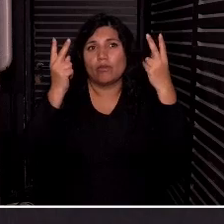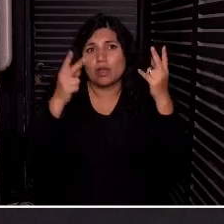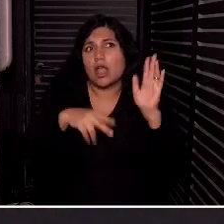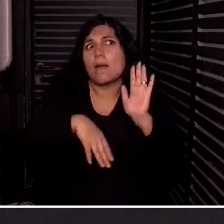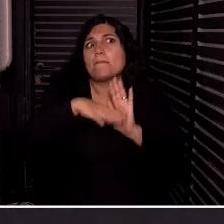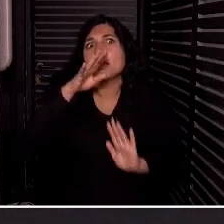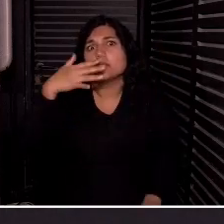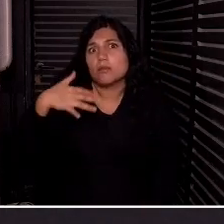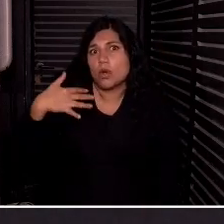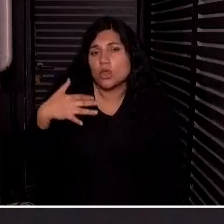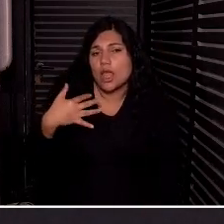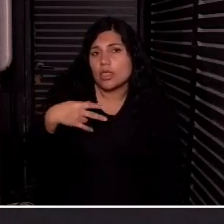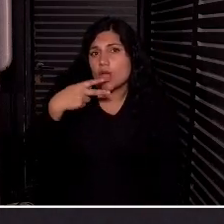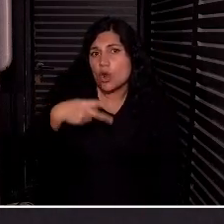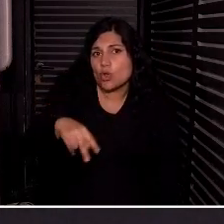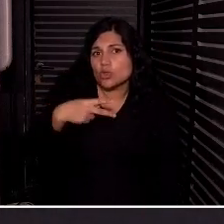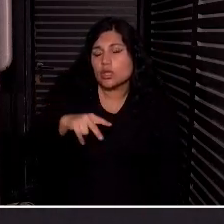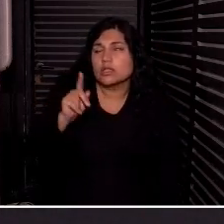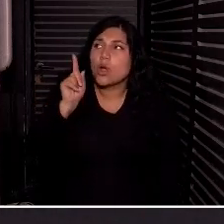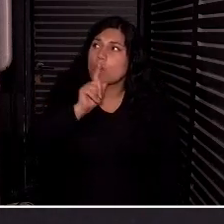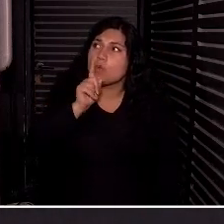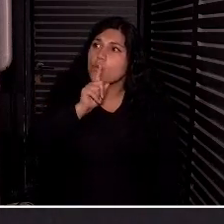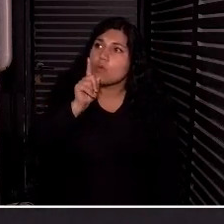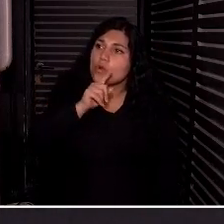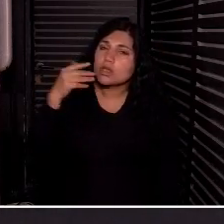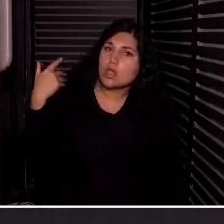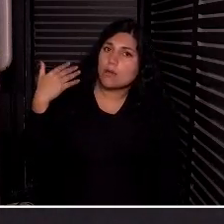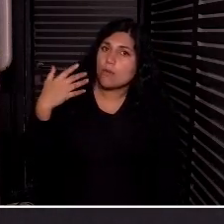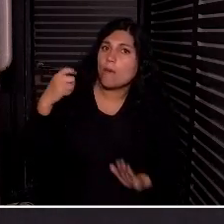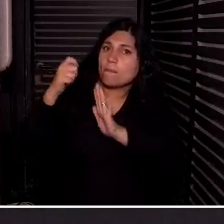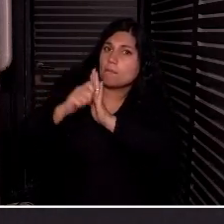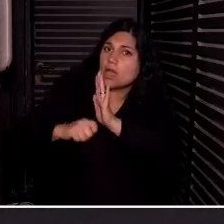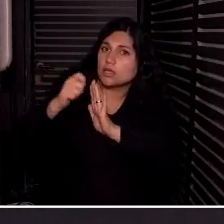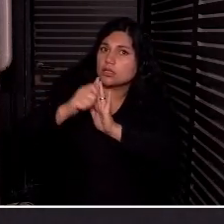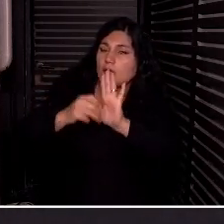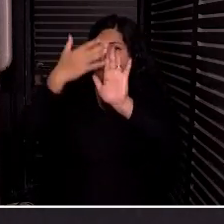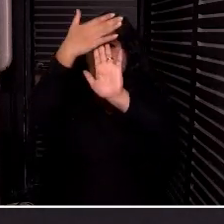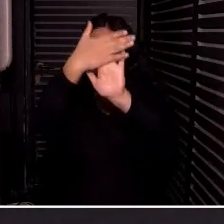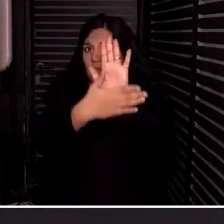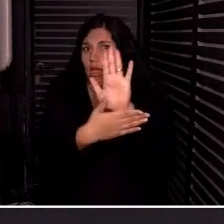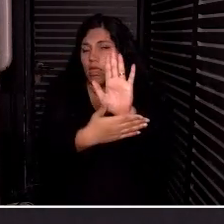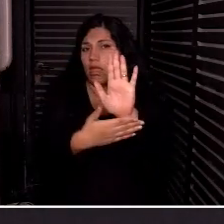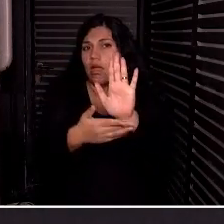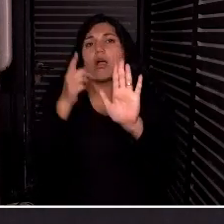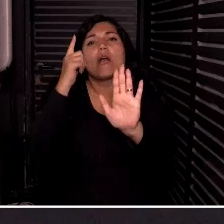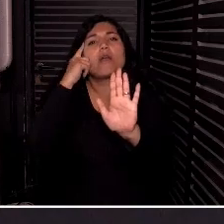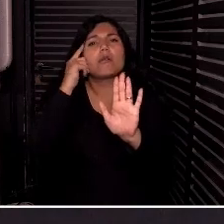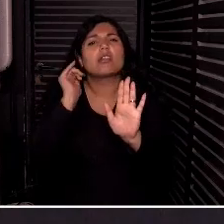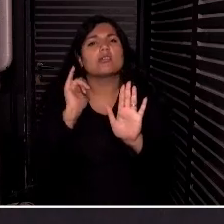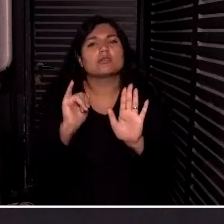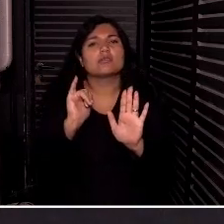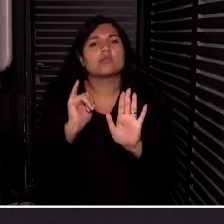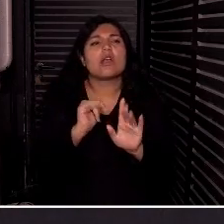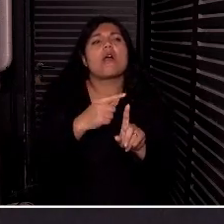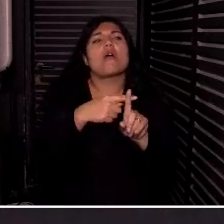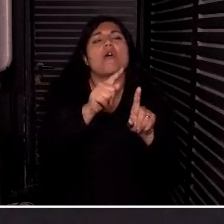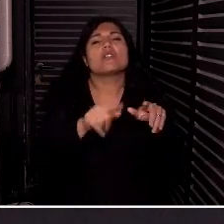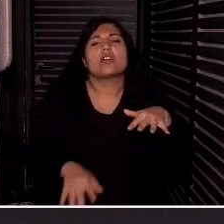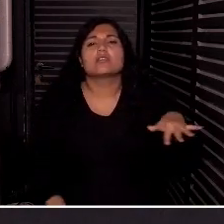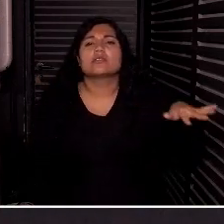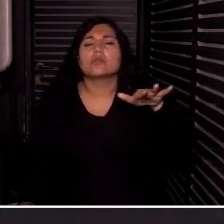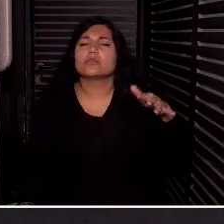trascendente que ha pasado durante los últimos meses en su portada pero sí lo hizo con similares situaciones